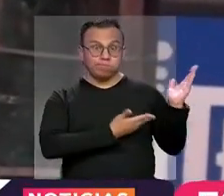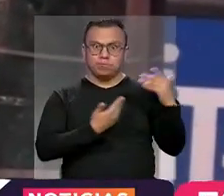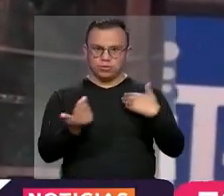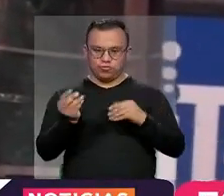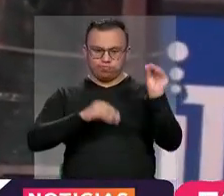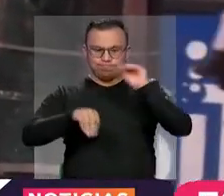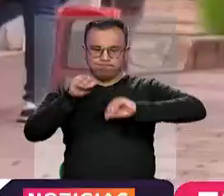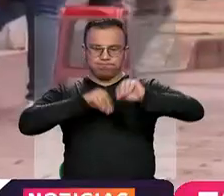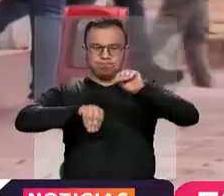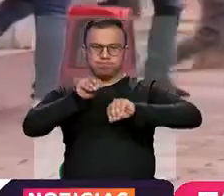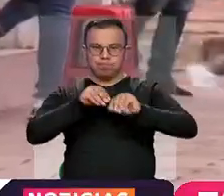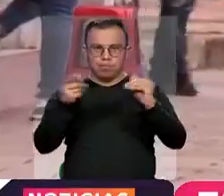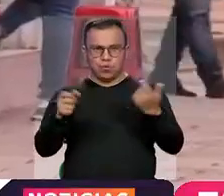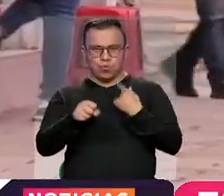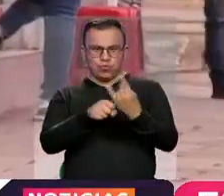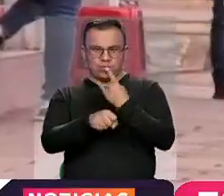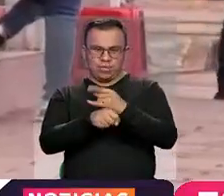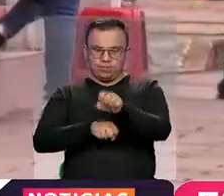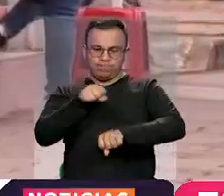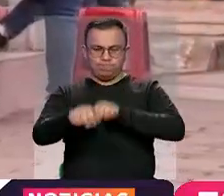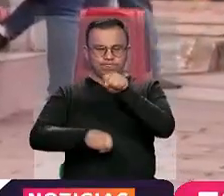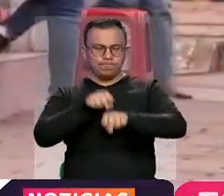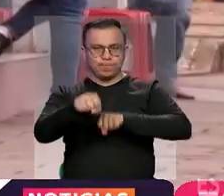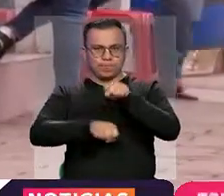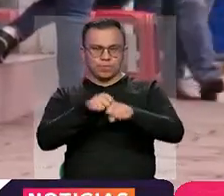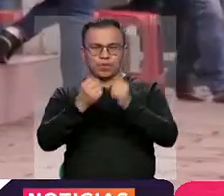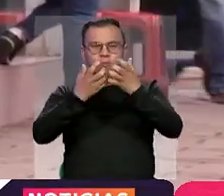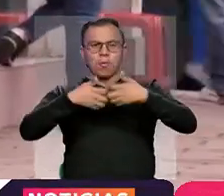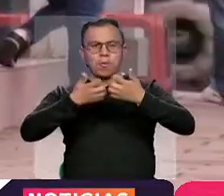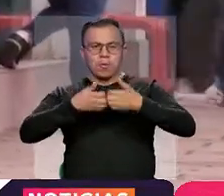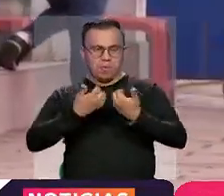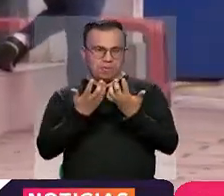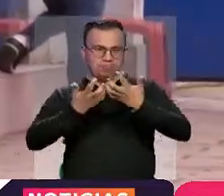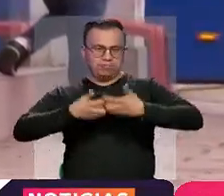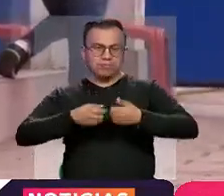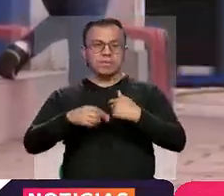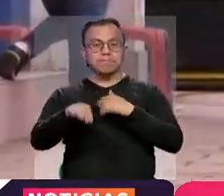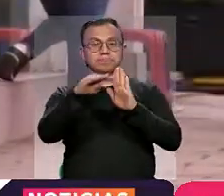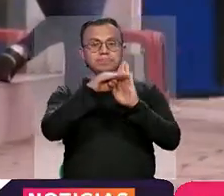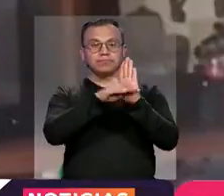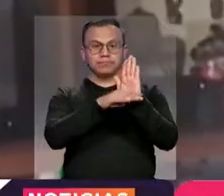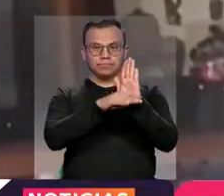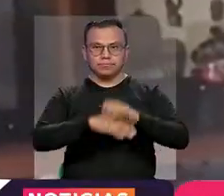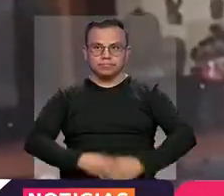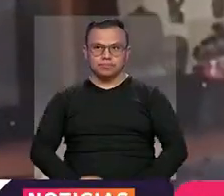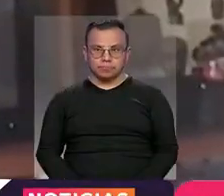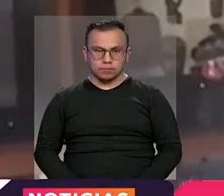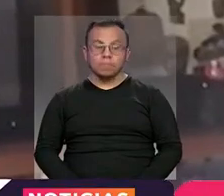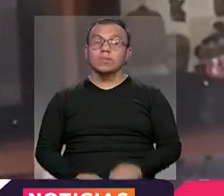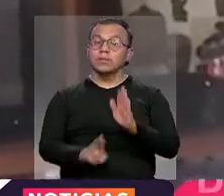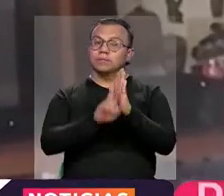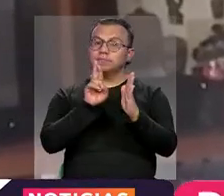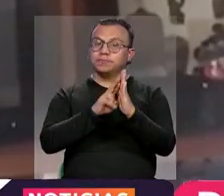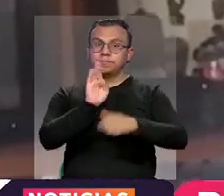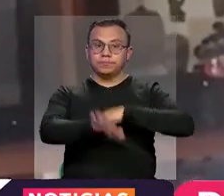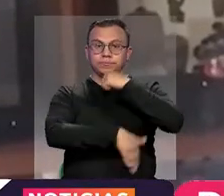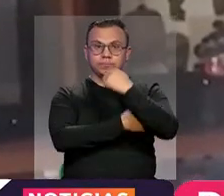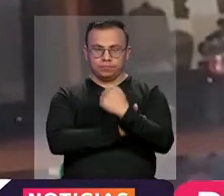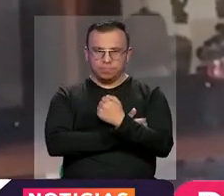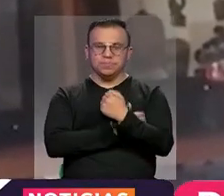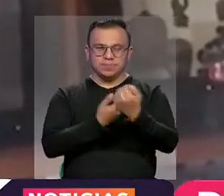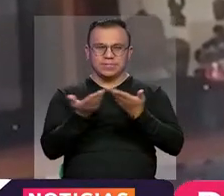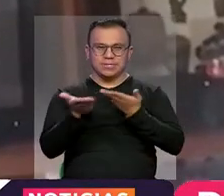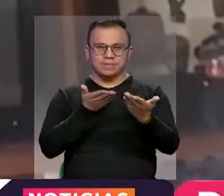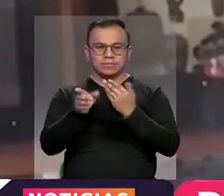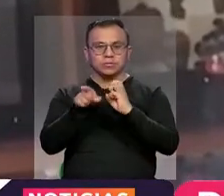construido bajo el principio de la bicicleta y accionado de forma mecánica, debe cumplir con determinados parámetros. Y una resolución del Ministerio de